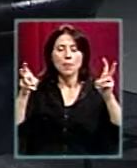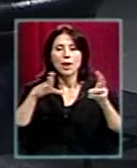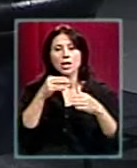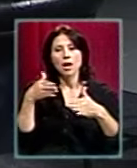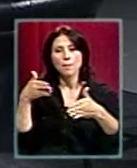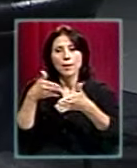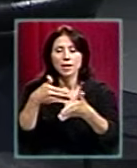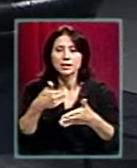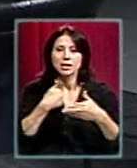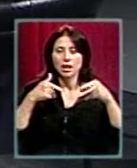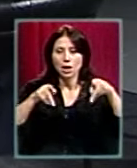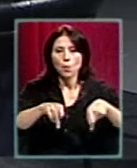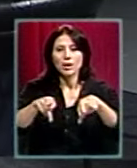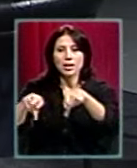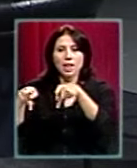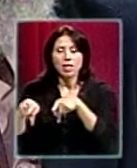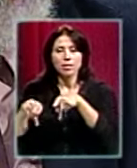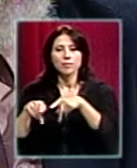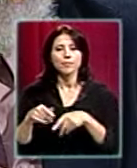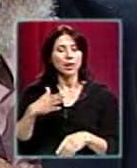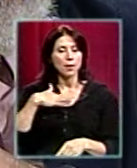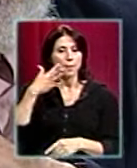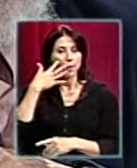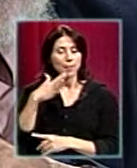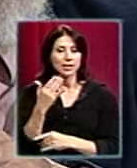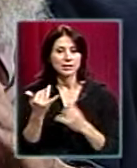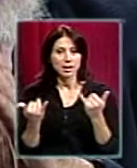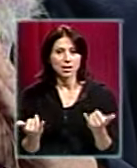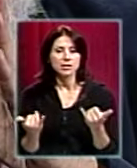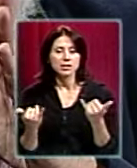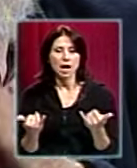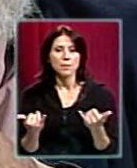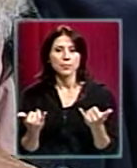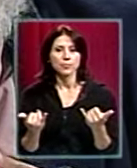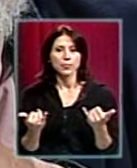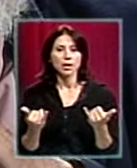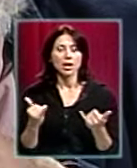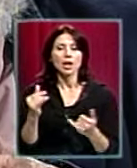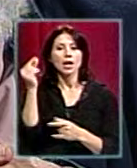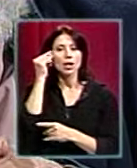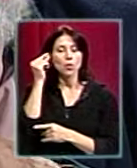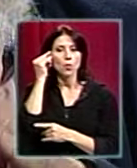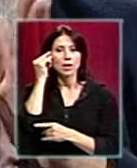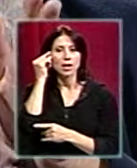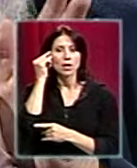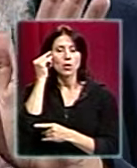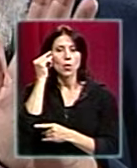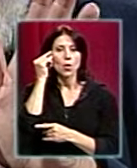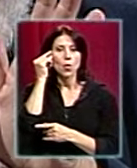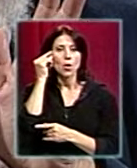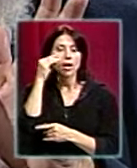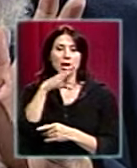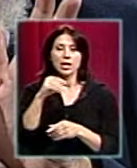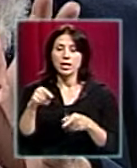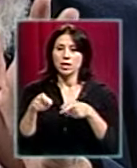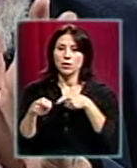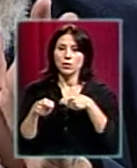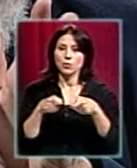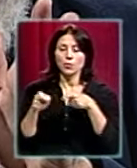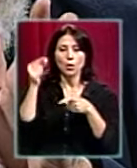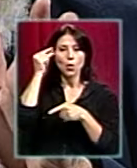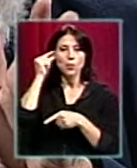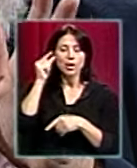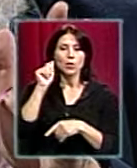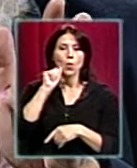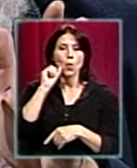humanidad. Y en ese sentido me parece que ya el gobierno, la administración Arias ha planteado